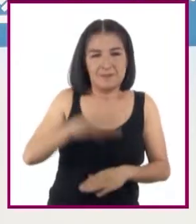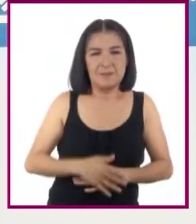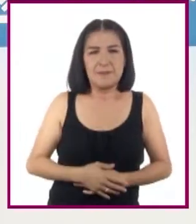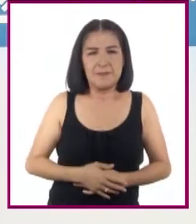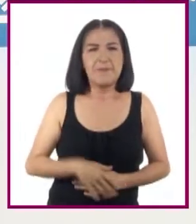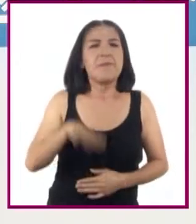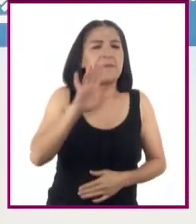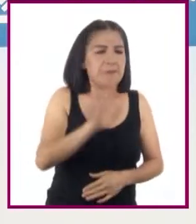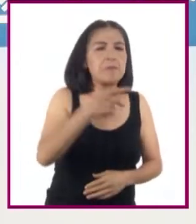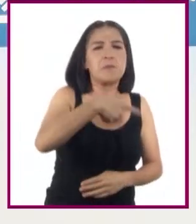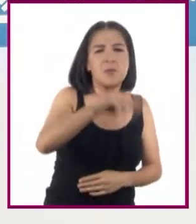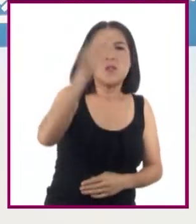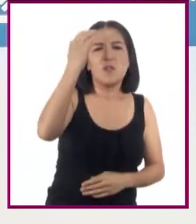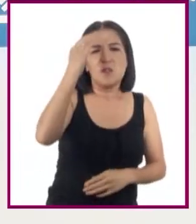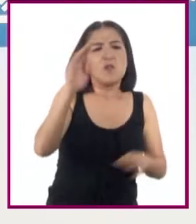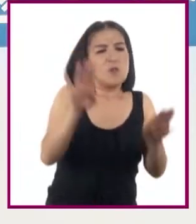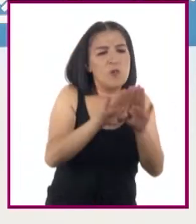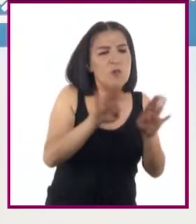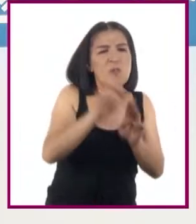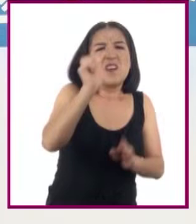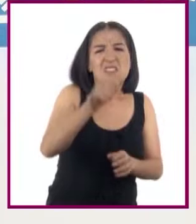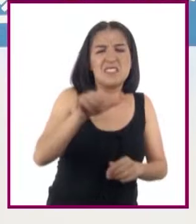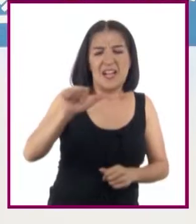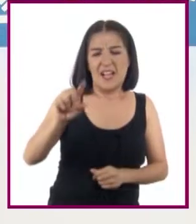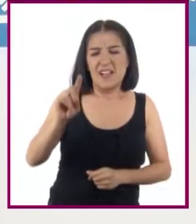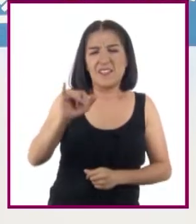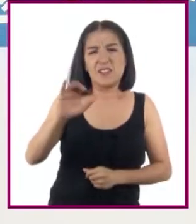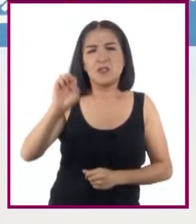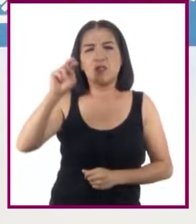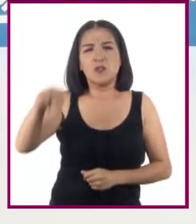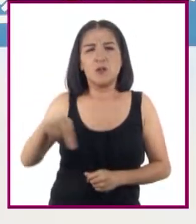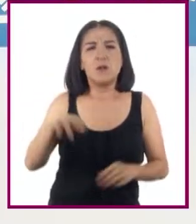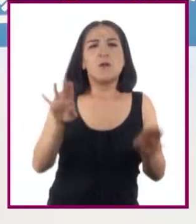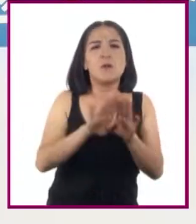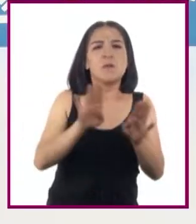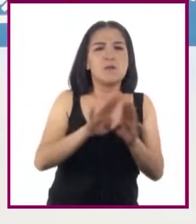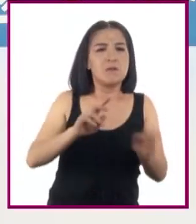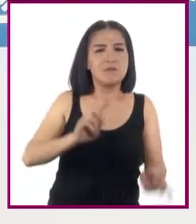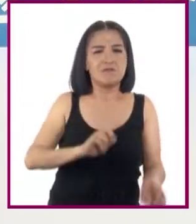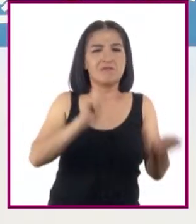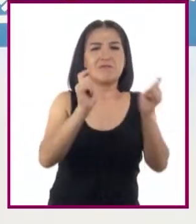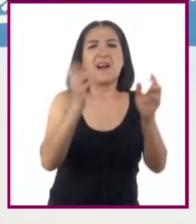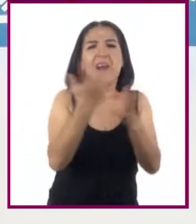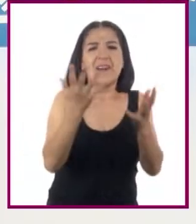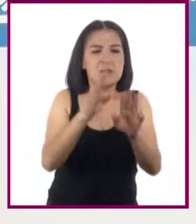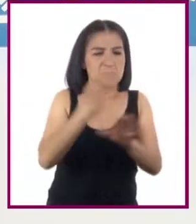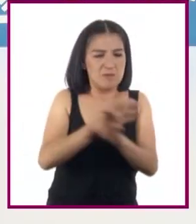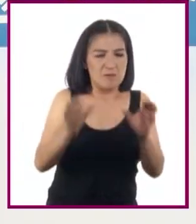Pero entonces, ¿qué es una adicción y por qué hay gente que desarrolla una adicción?